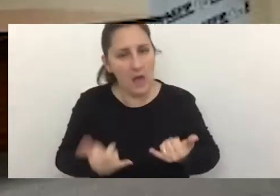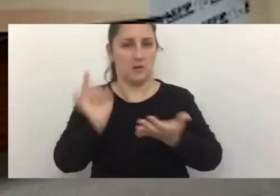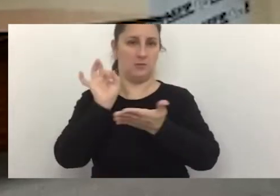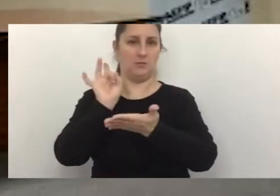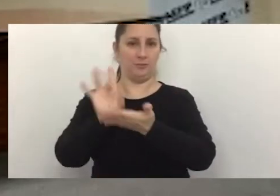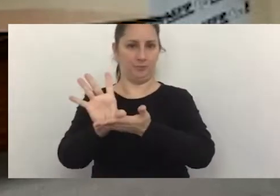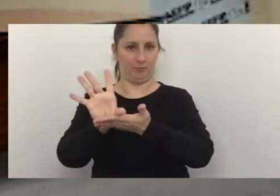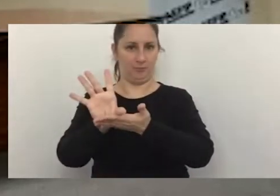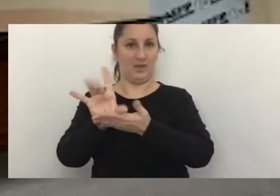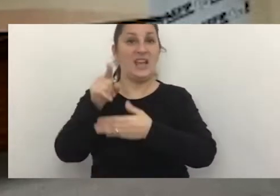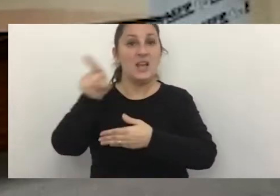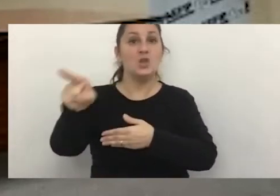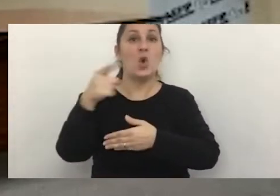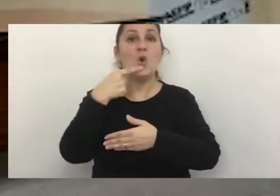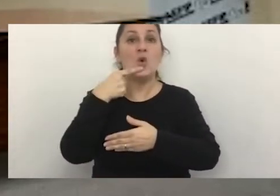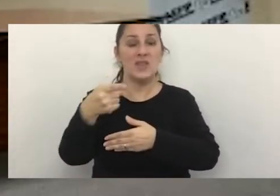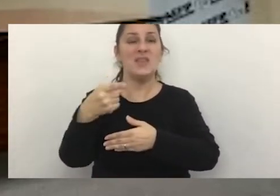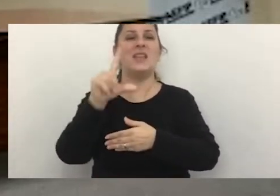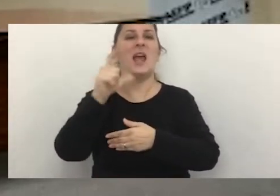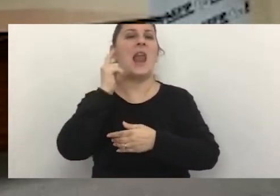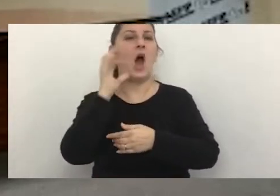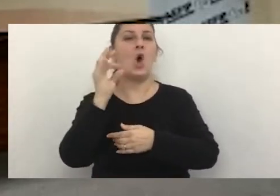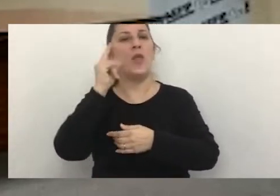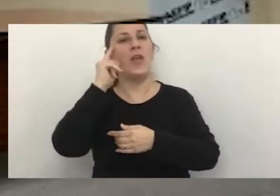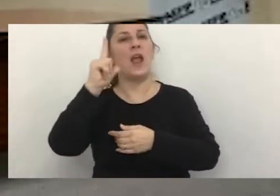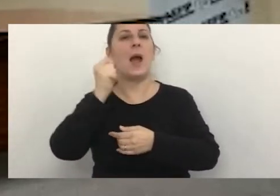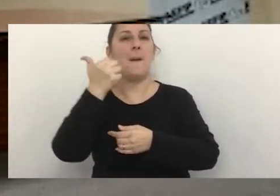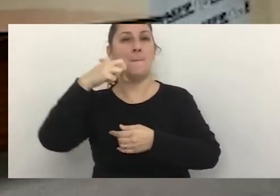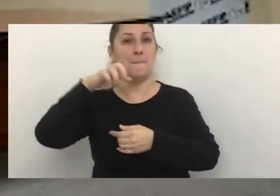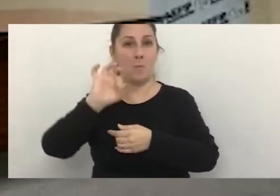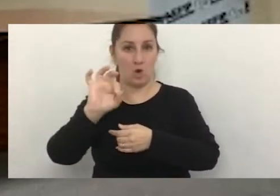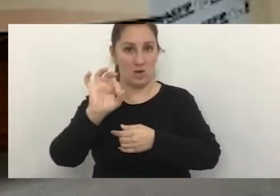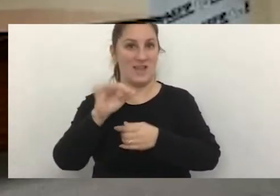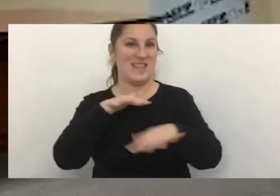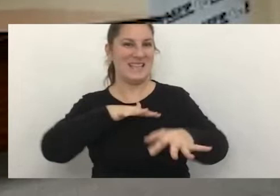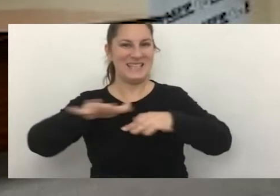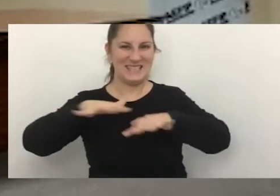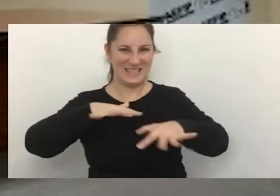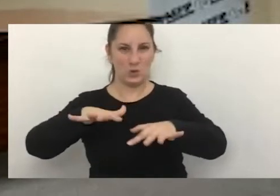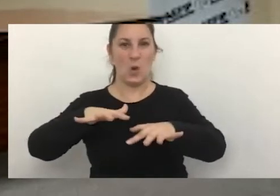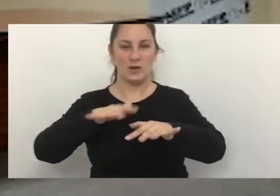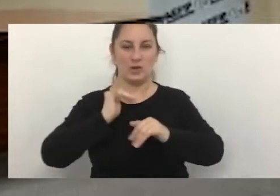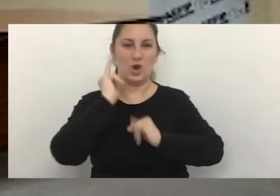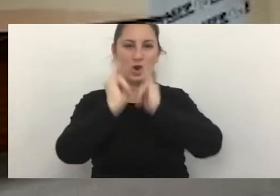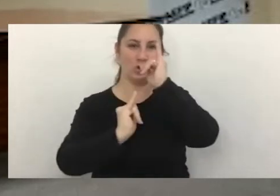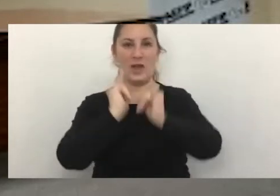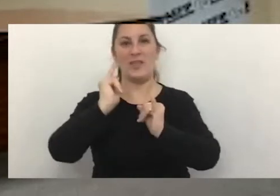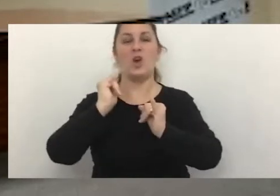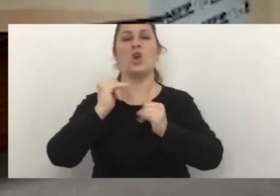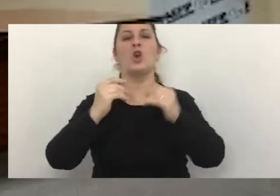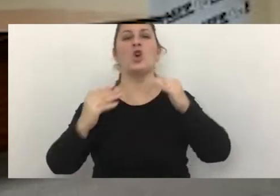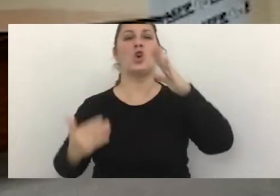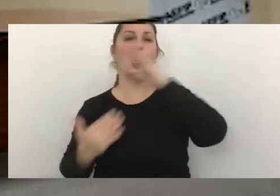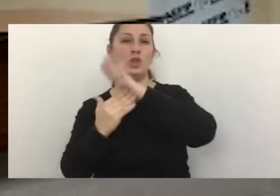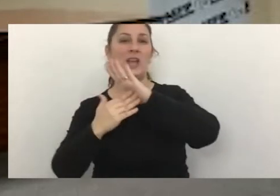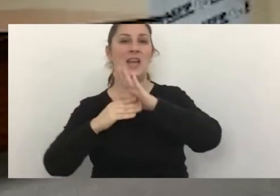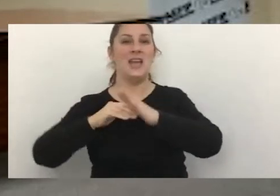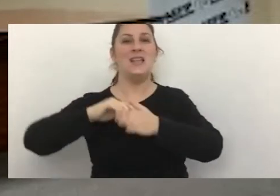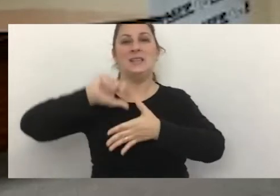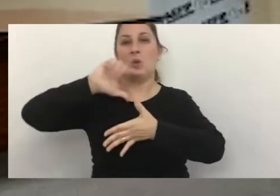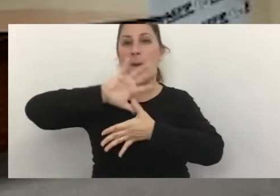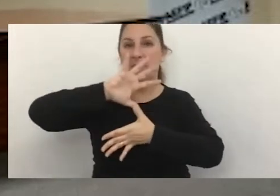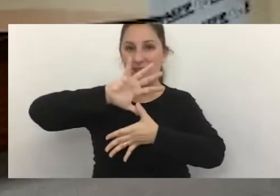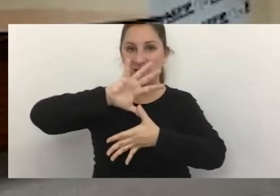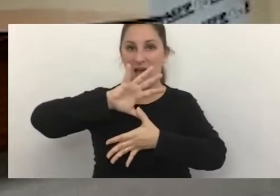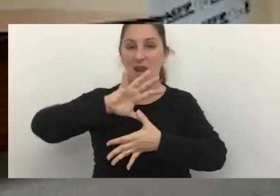lo que dice Lagos del Campo, este caso que estoy comentando de la Corte Interamericana, que después aparece otro, Petro